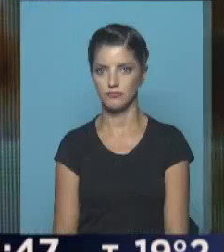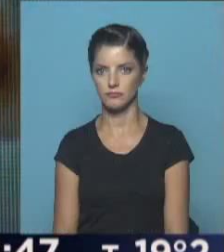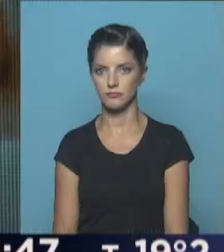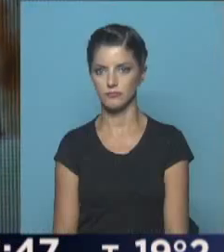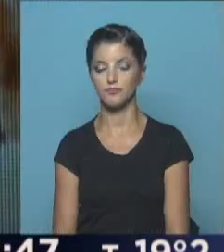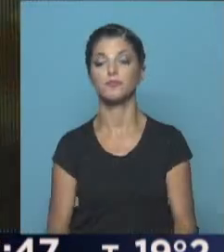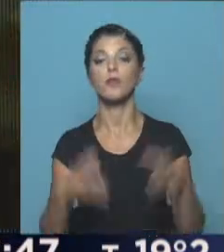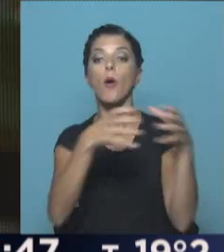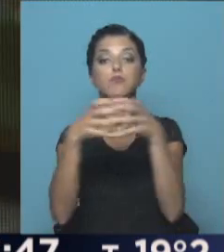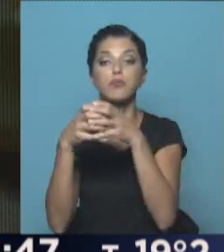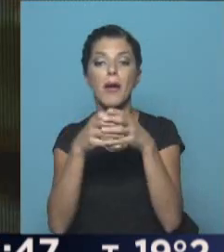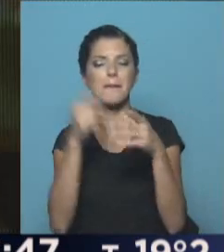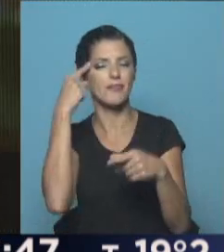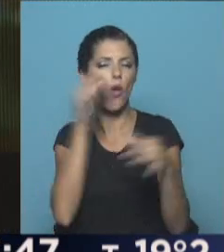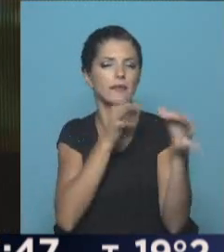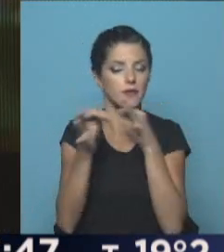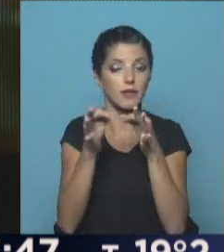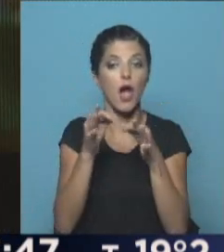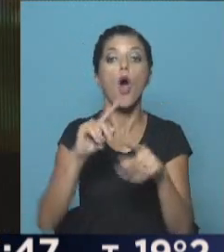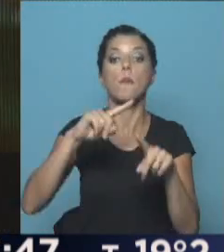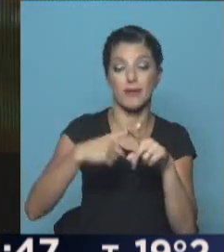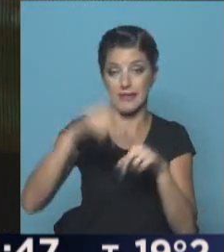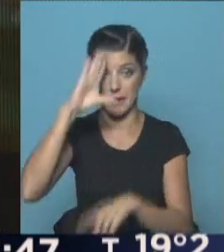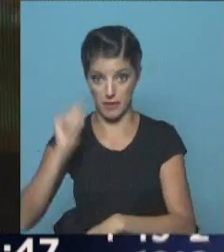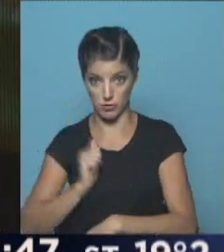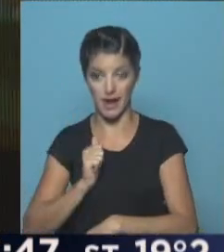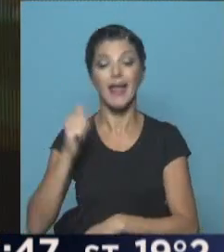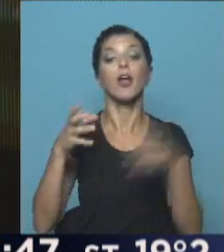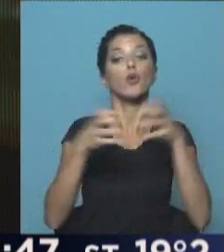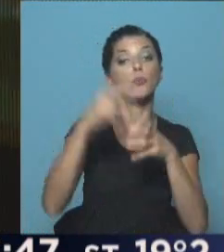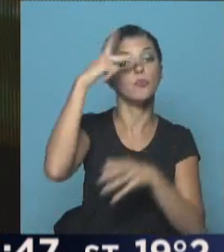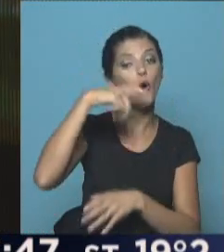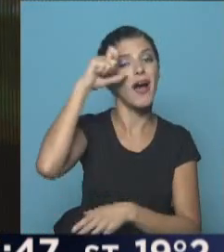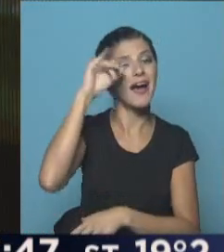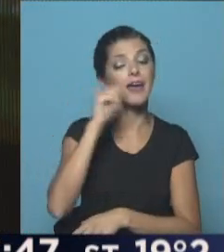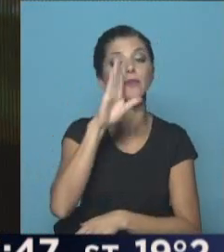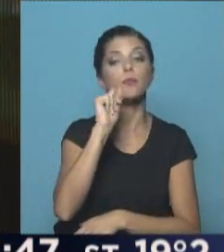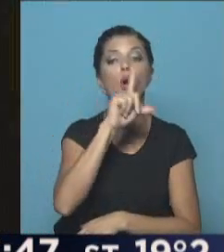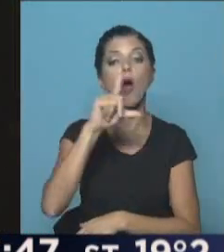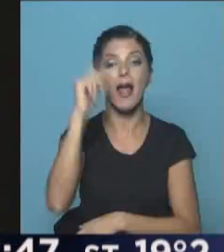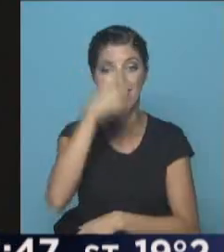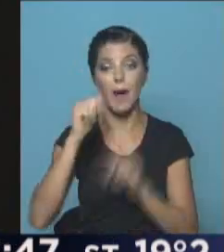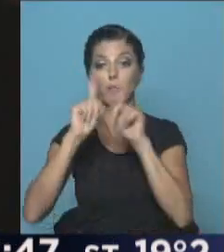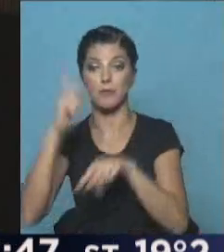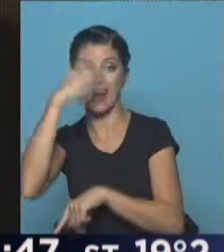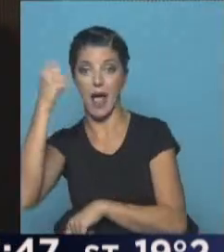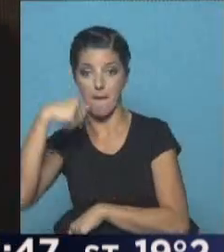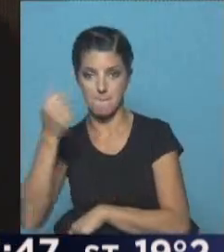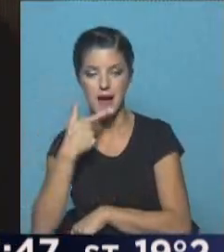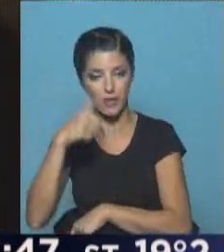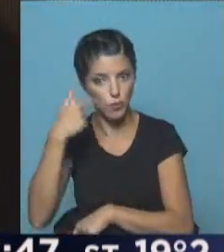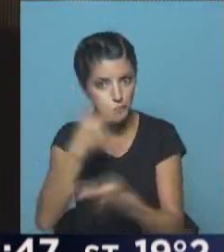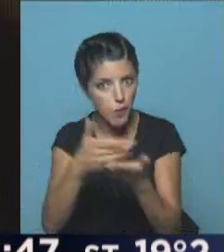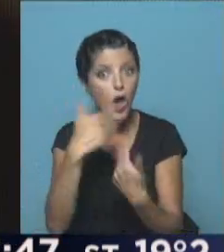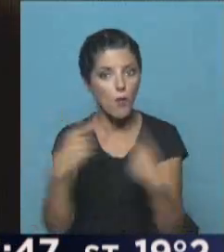Reagrupamientos estratégicos, políticos y militares, tanto en Hezbollah como en Hamas, estarían siendo una especie de advertencia de que podría haber nuevos enfrentamientos